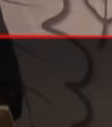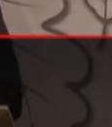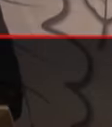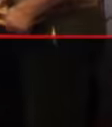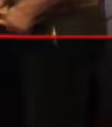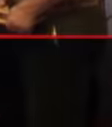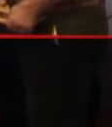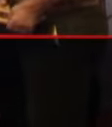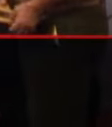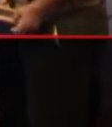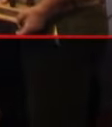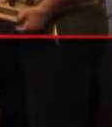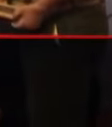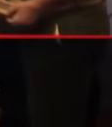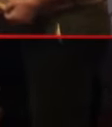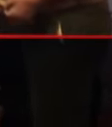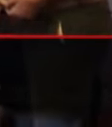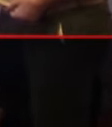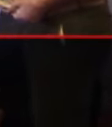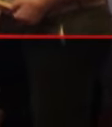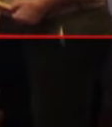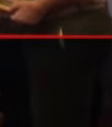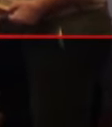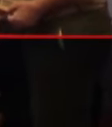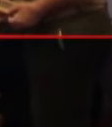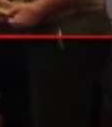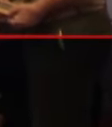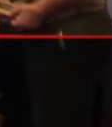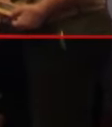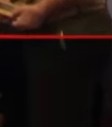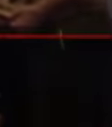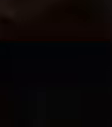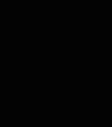ha hecho hincapié en la labor desinteresada que las personas y entidades galardonadas realizan.